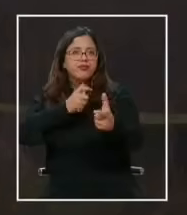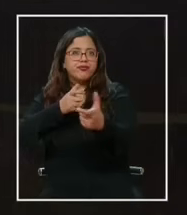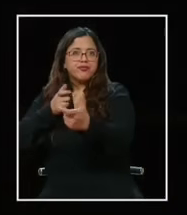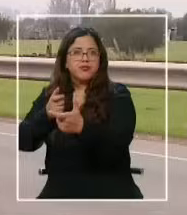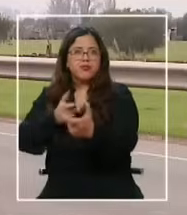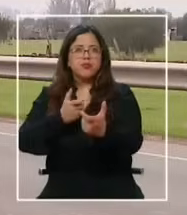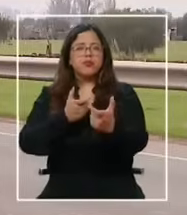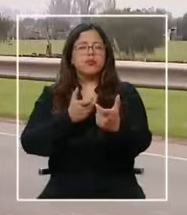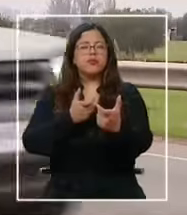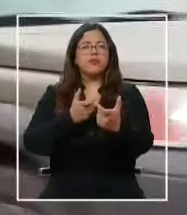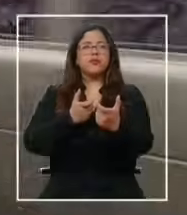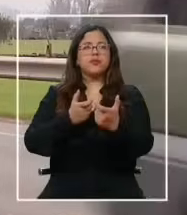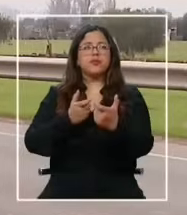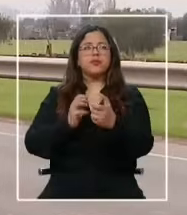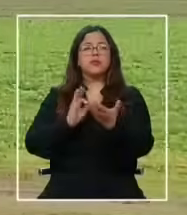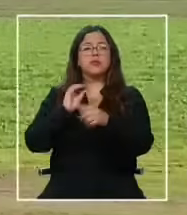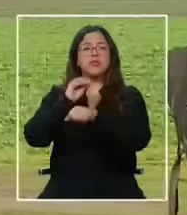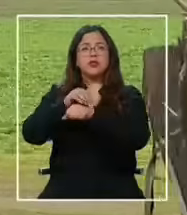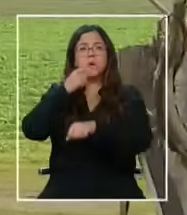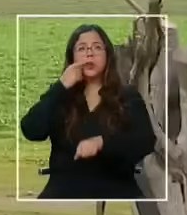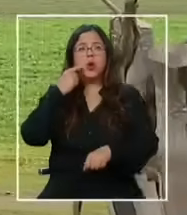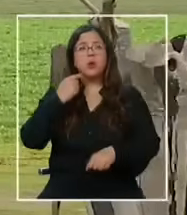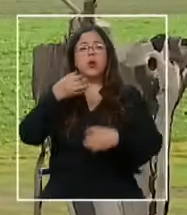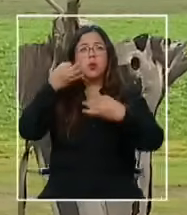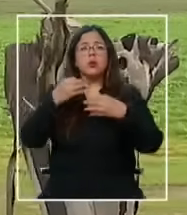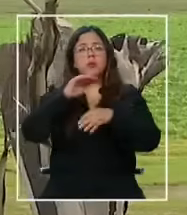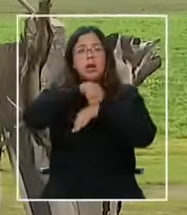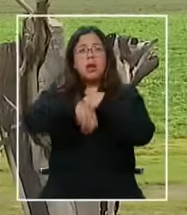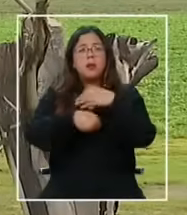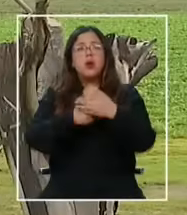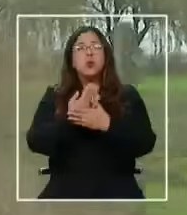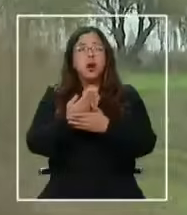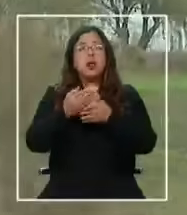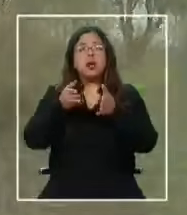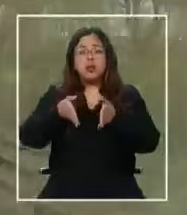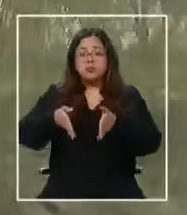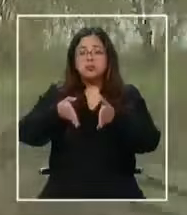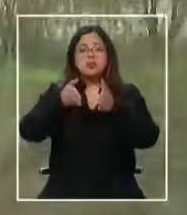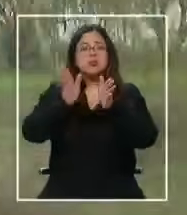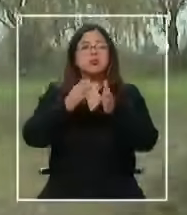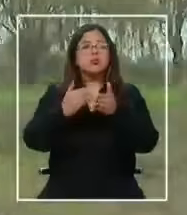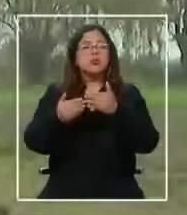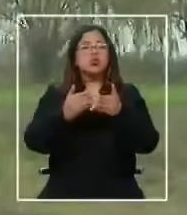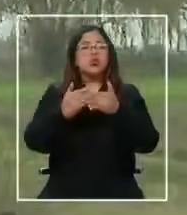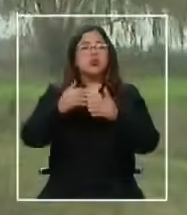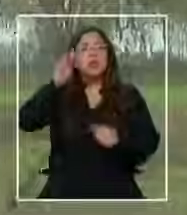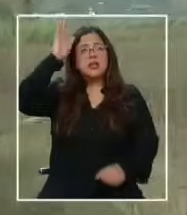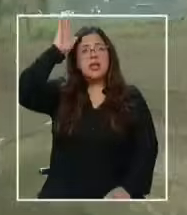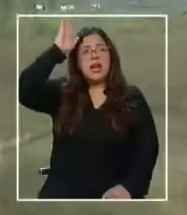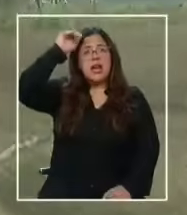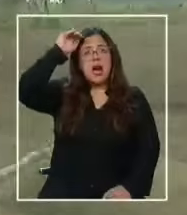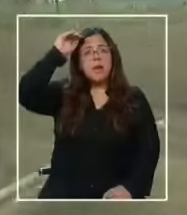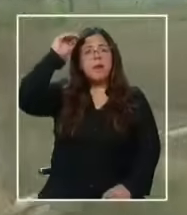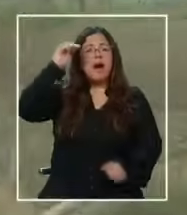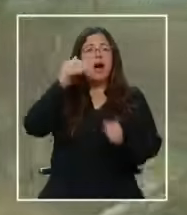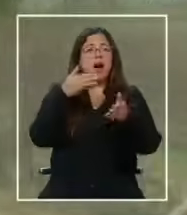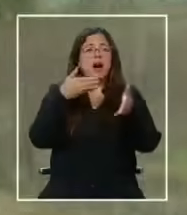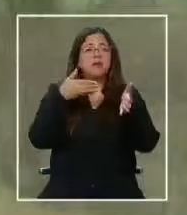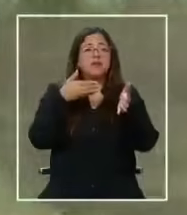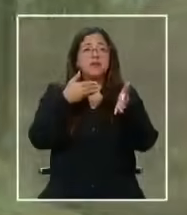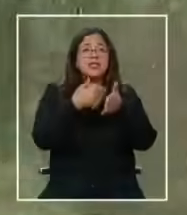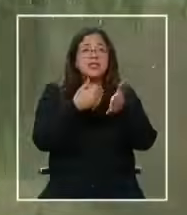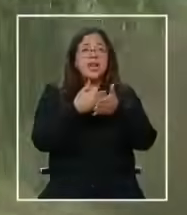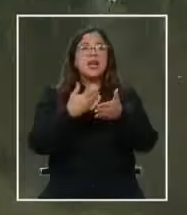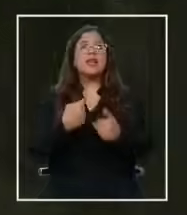disparos el aviso de un hombre que pasó durante la madrugada por este sector ubicado en el límite de lampa y quilicura alertó a la